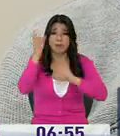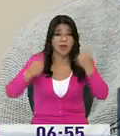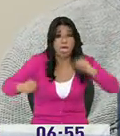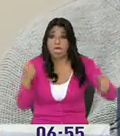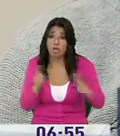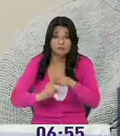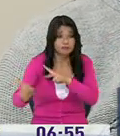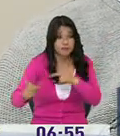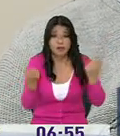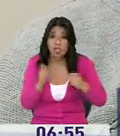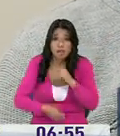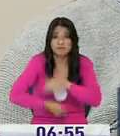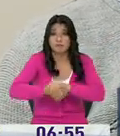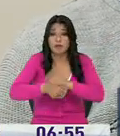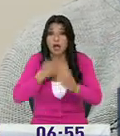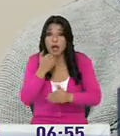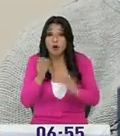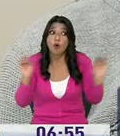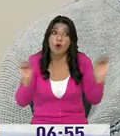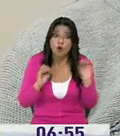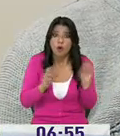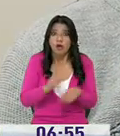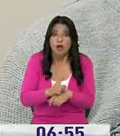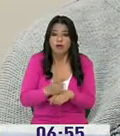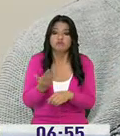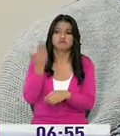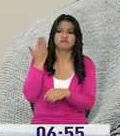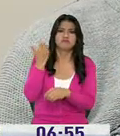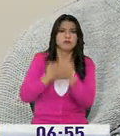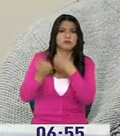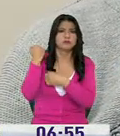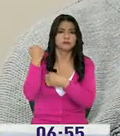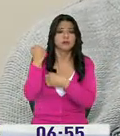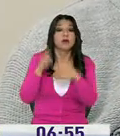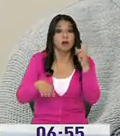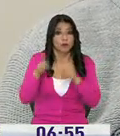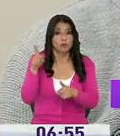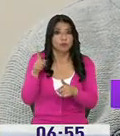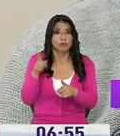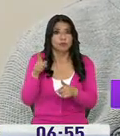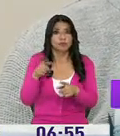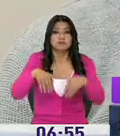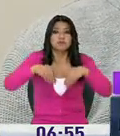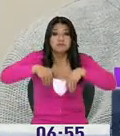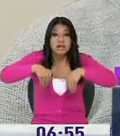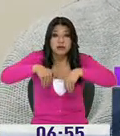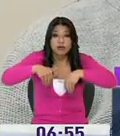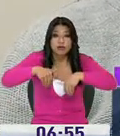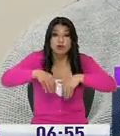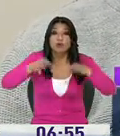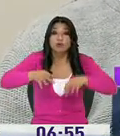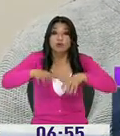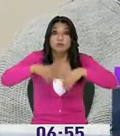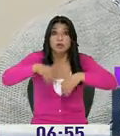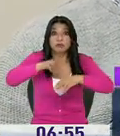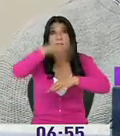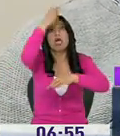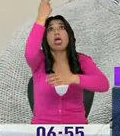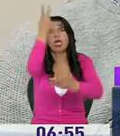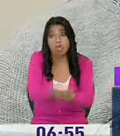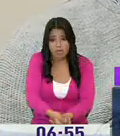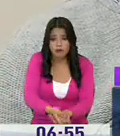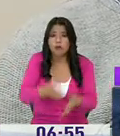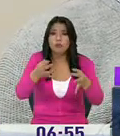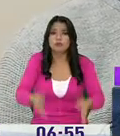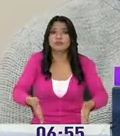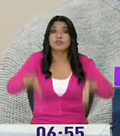intentar esconderse incluso el anterior año tuvimos varios casos entre el más llamativo cuando un perrito se lanzó de la terraza de un edificio